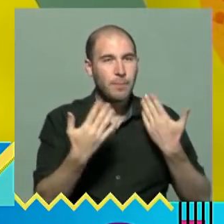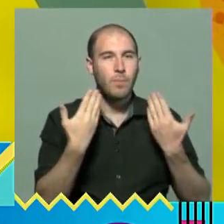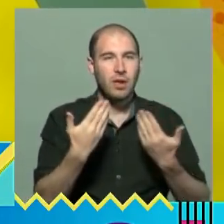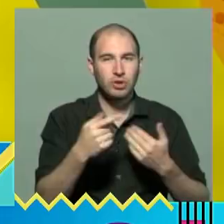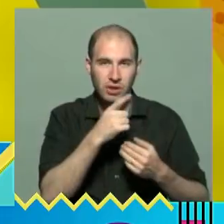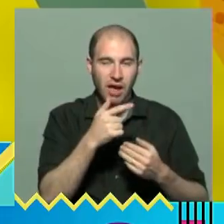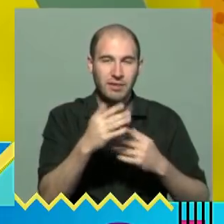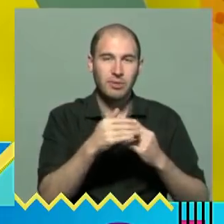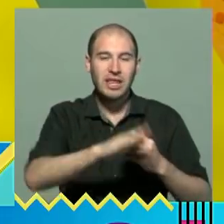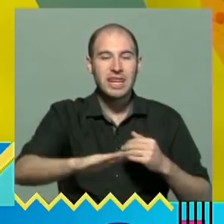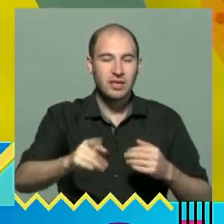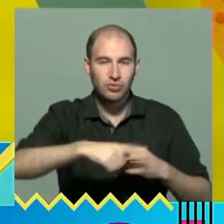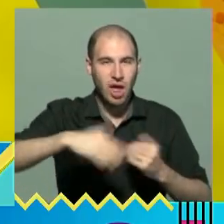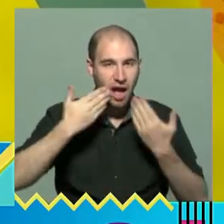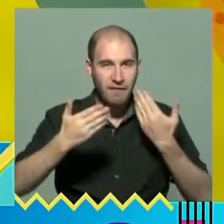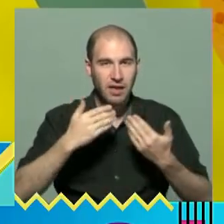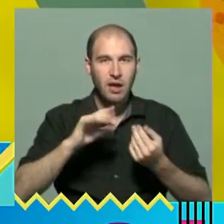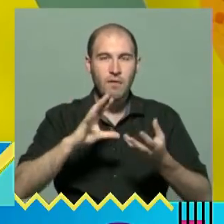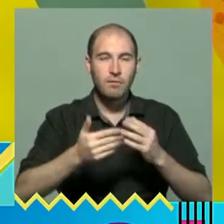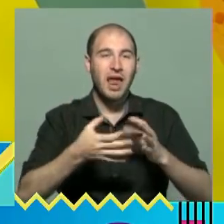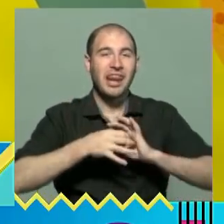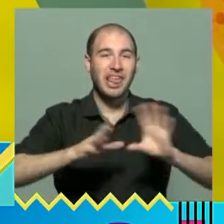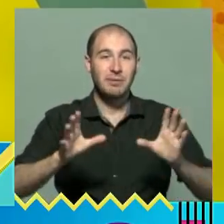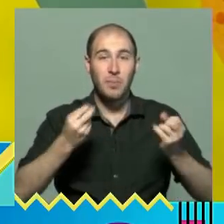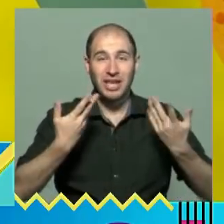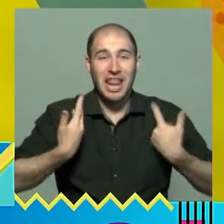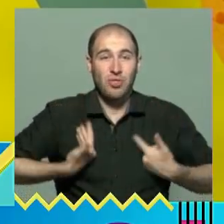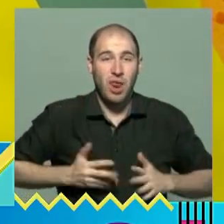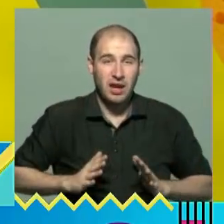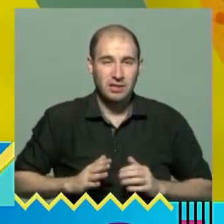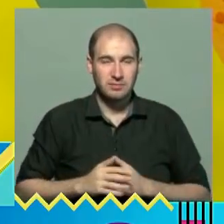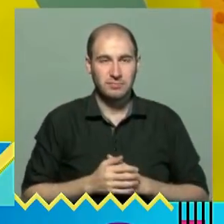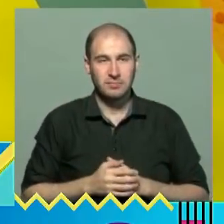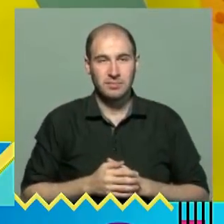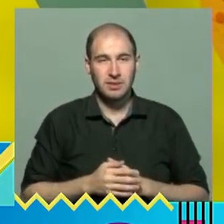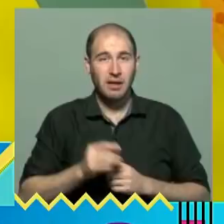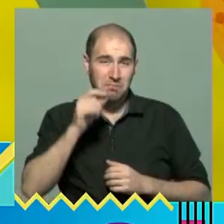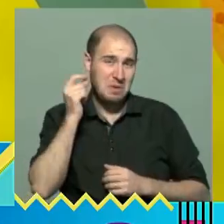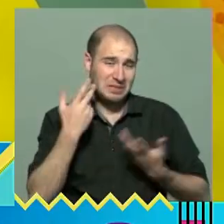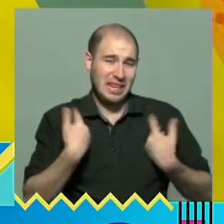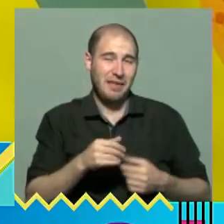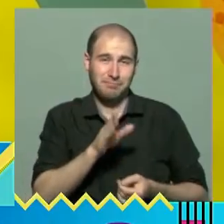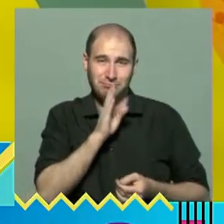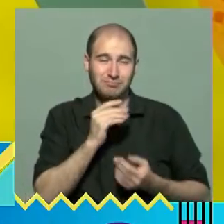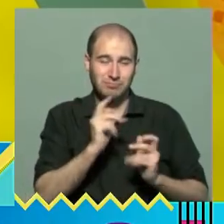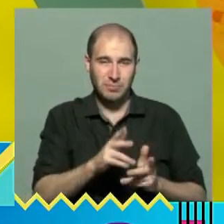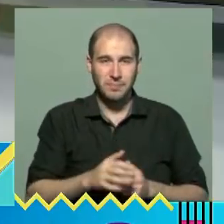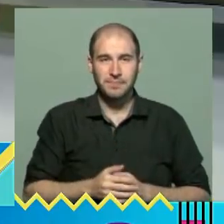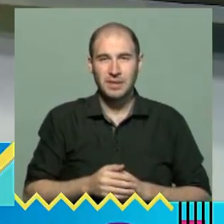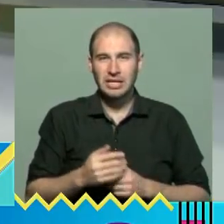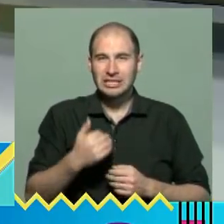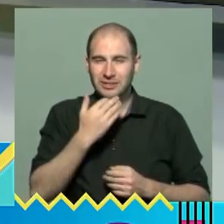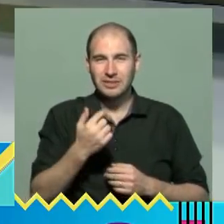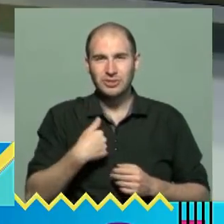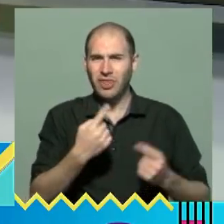todo cuando hablamos de menores de edad, así de manera tan libre, porque naturalmente nos sale la vergüenza y el pudor. Sí, no sé, yo